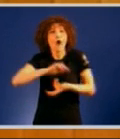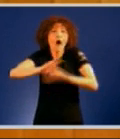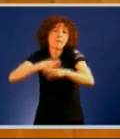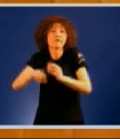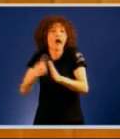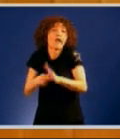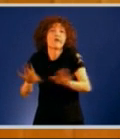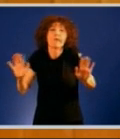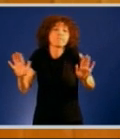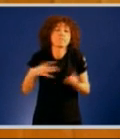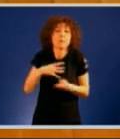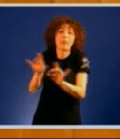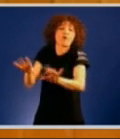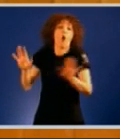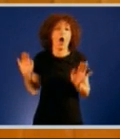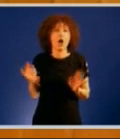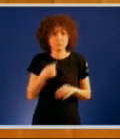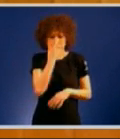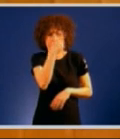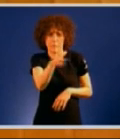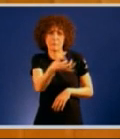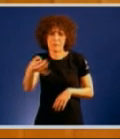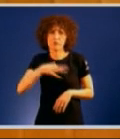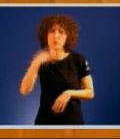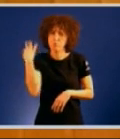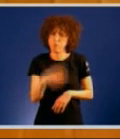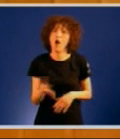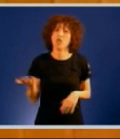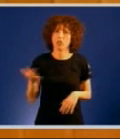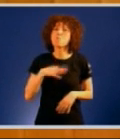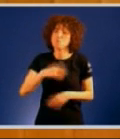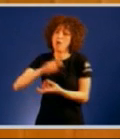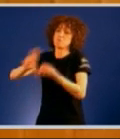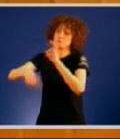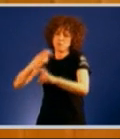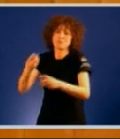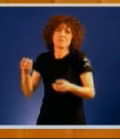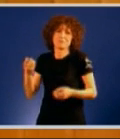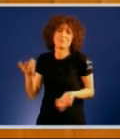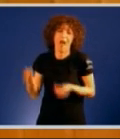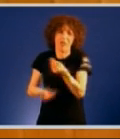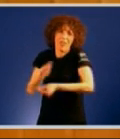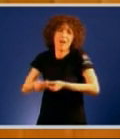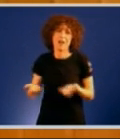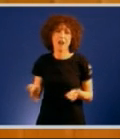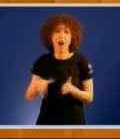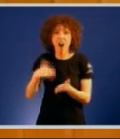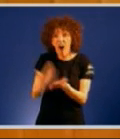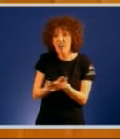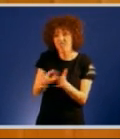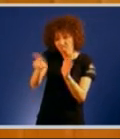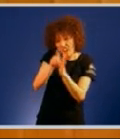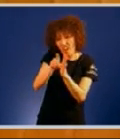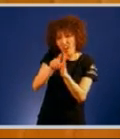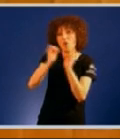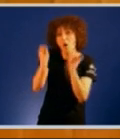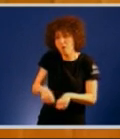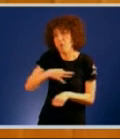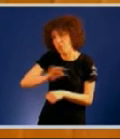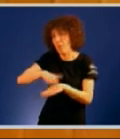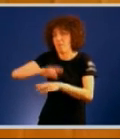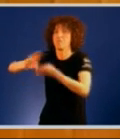dar modificando as leis. Sabe perfectamente que se poderían modificar para introducilos ou mesmo facelo nun